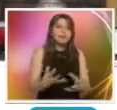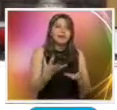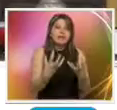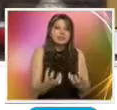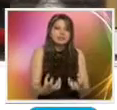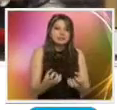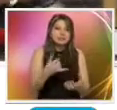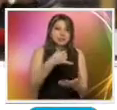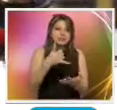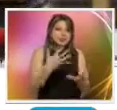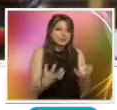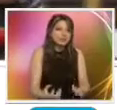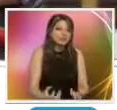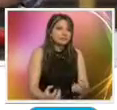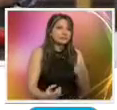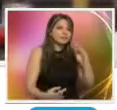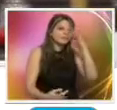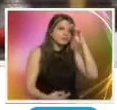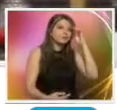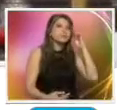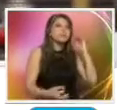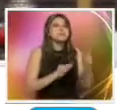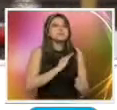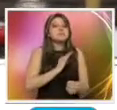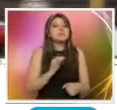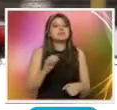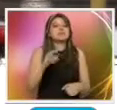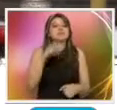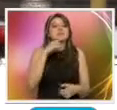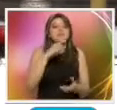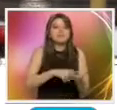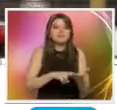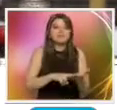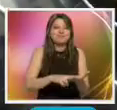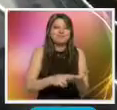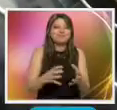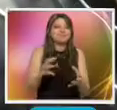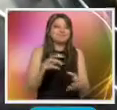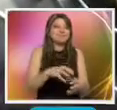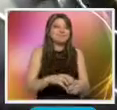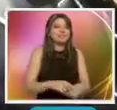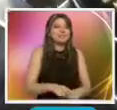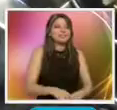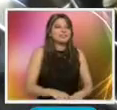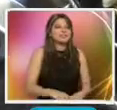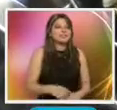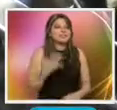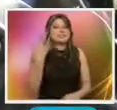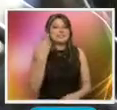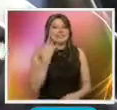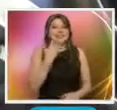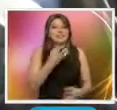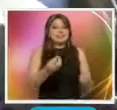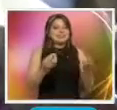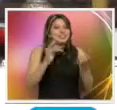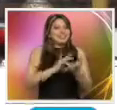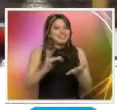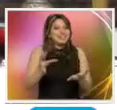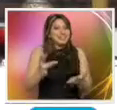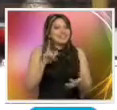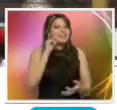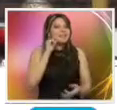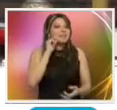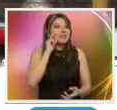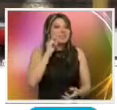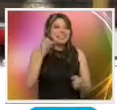ahora Esto, sí, esto lo pueden acompañar con un guacamole, con una salsa que quieran en casa, qué ¿vale? rico. Y ahora sí, pues yo voy a disfrutar de él. Muchas gracias. Perfecto. Nos vemos mañana. Hasta